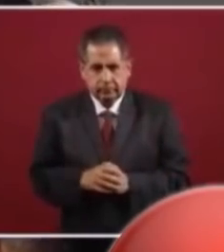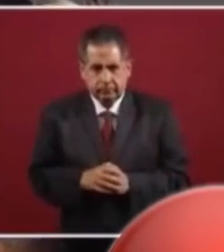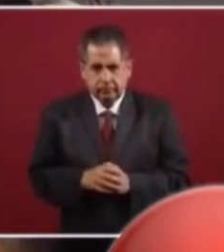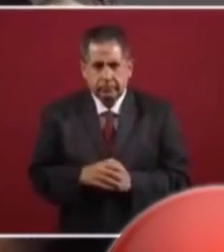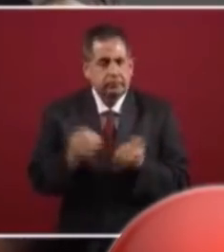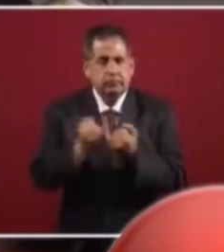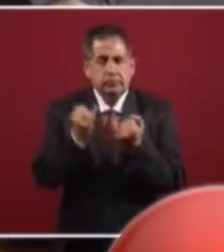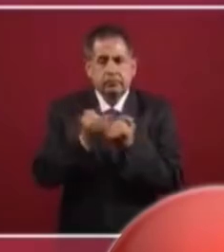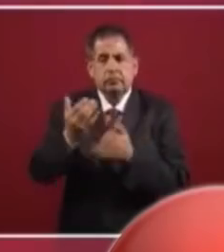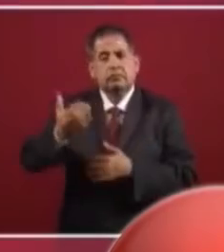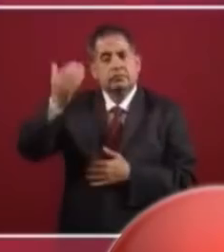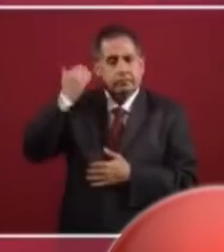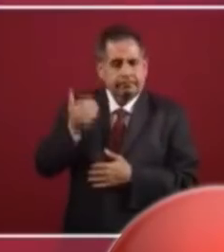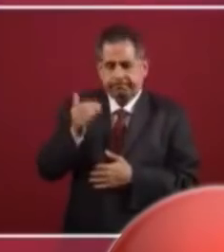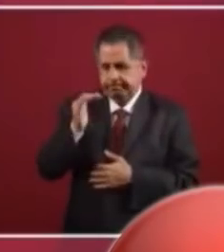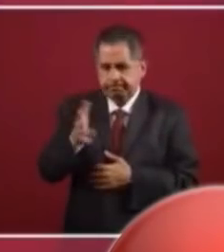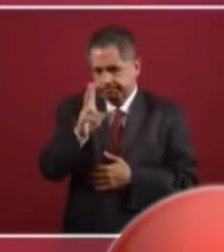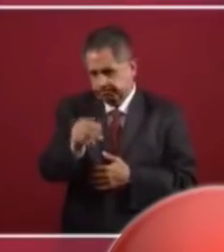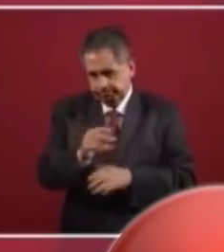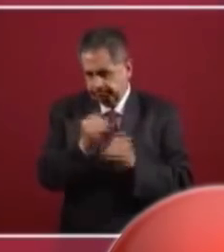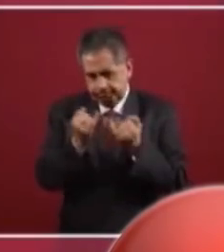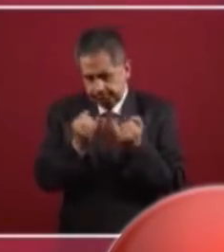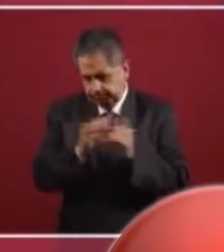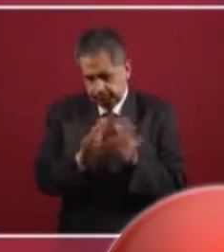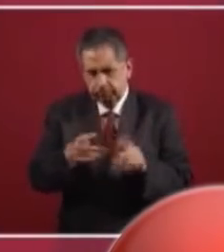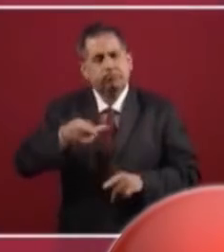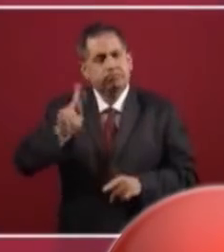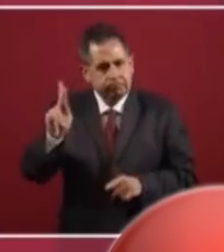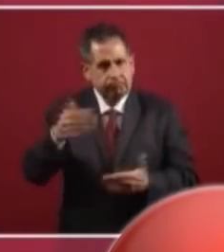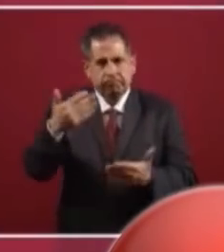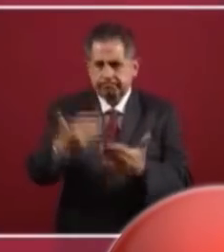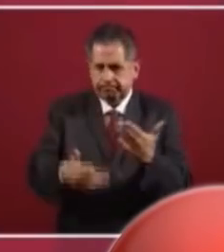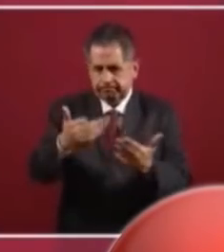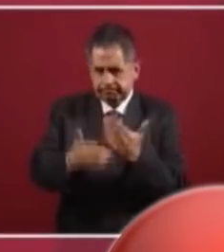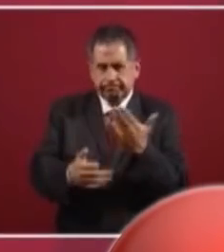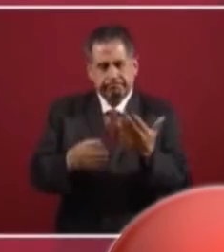como antes pero todavía nos falta